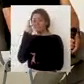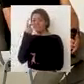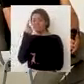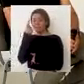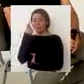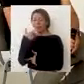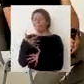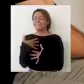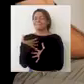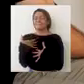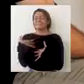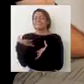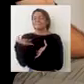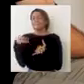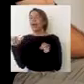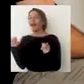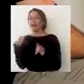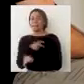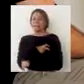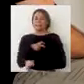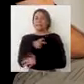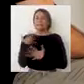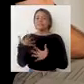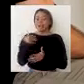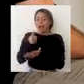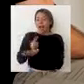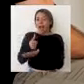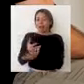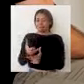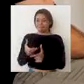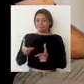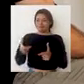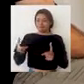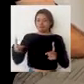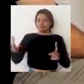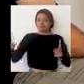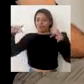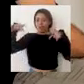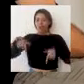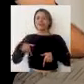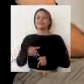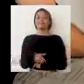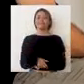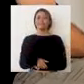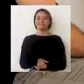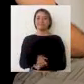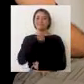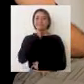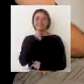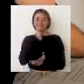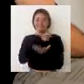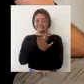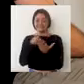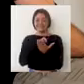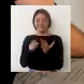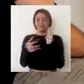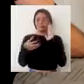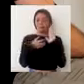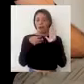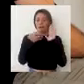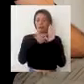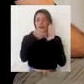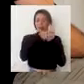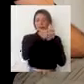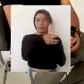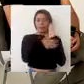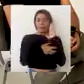llenando felizmente de autores de cómic, ¿sí? Están emergiendo autores, narradores gráficos, y es importante